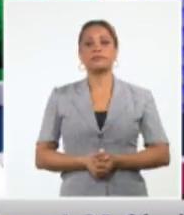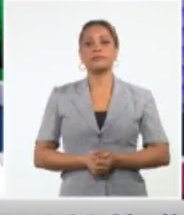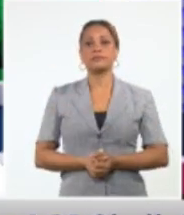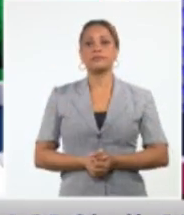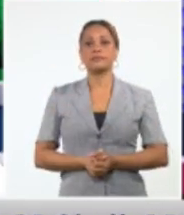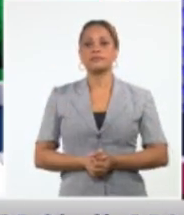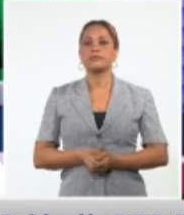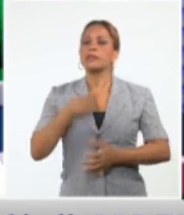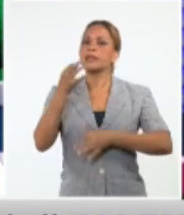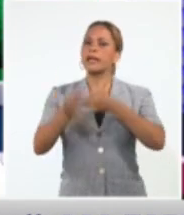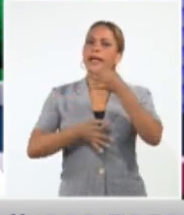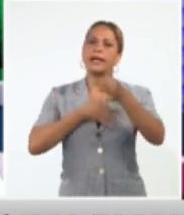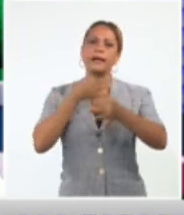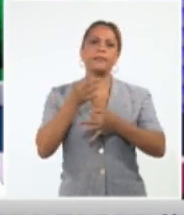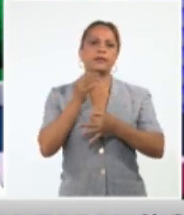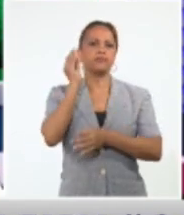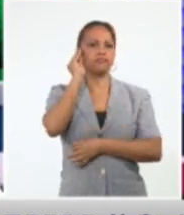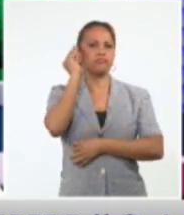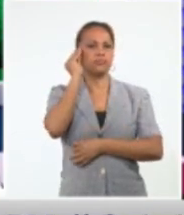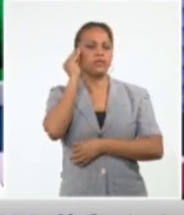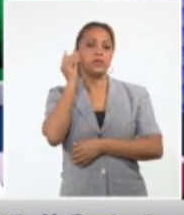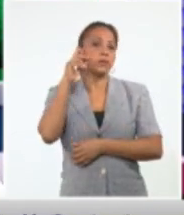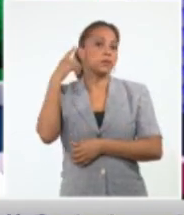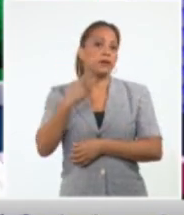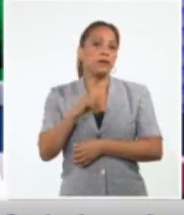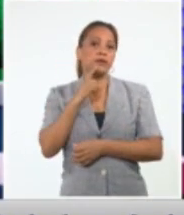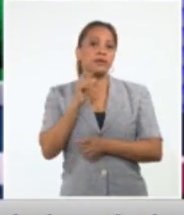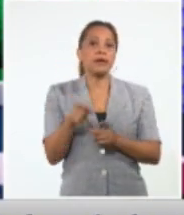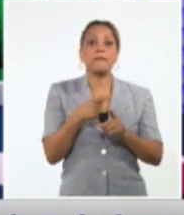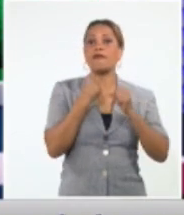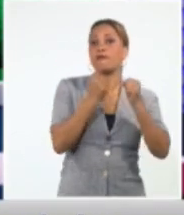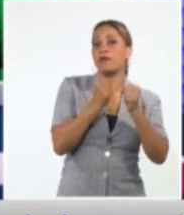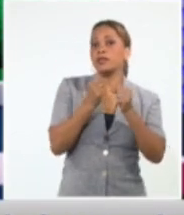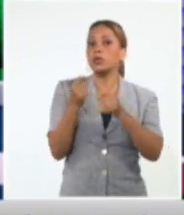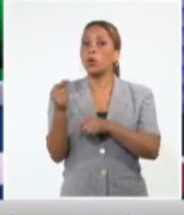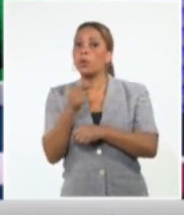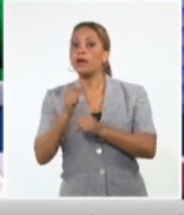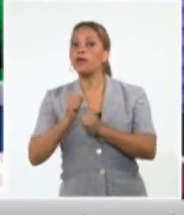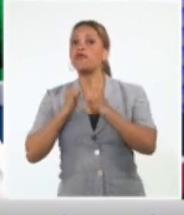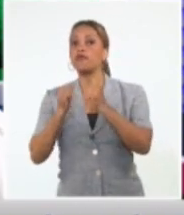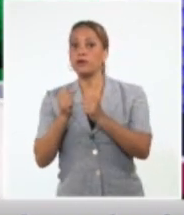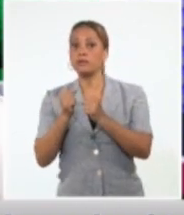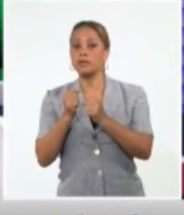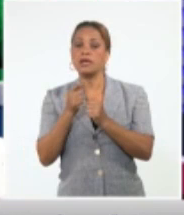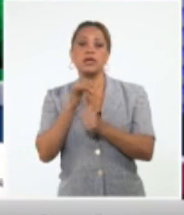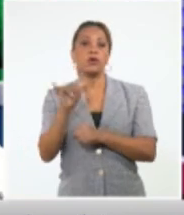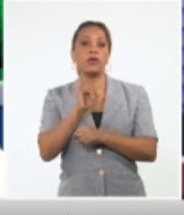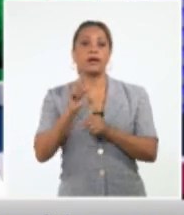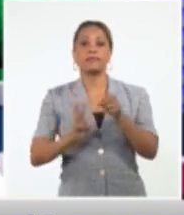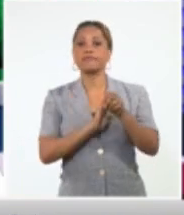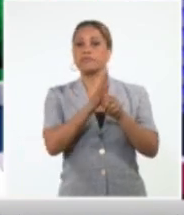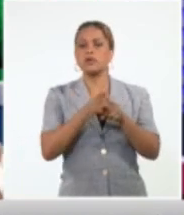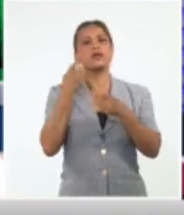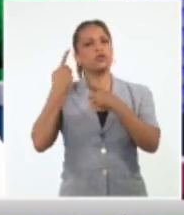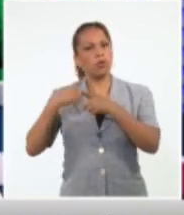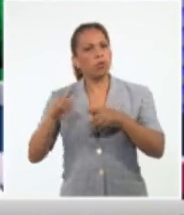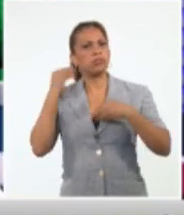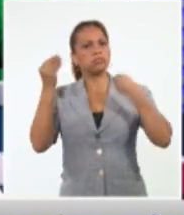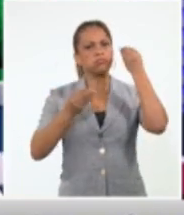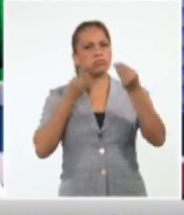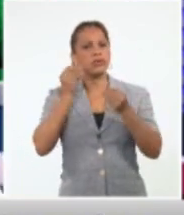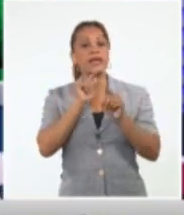existen, si es más o menos resistente a las vacunas anti-COVID, que es la otra preocupación. Bueno,